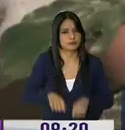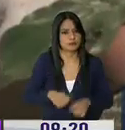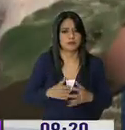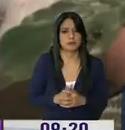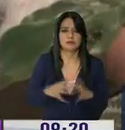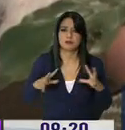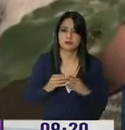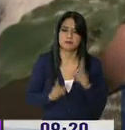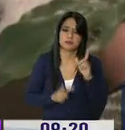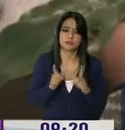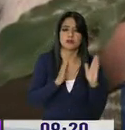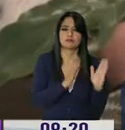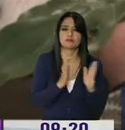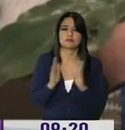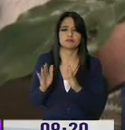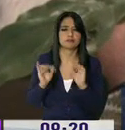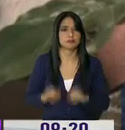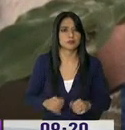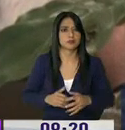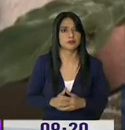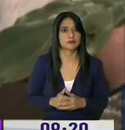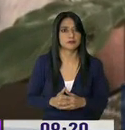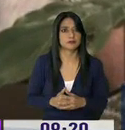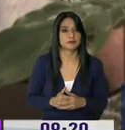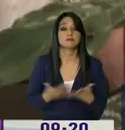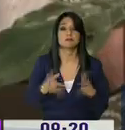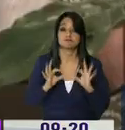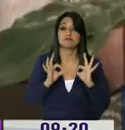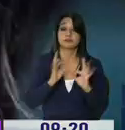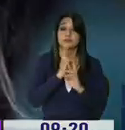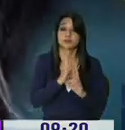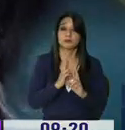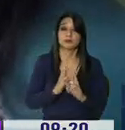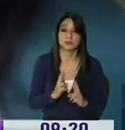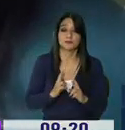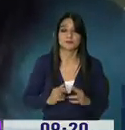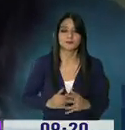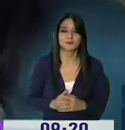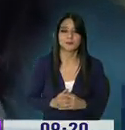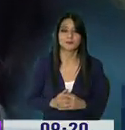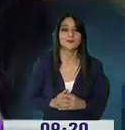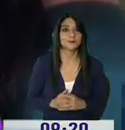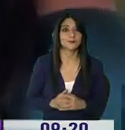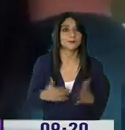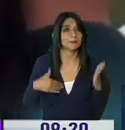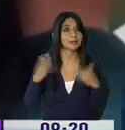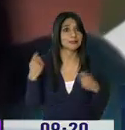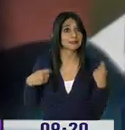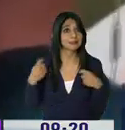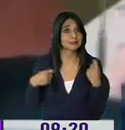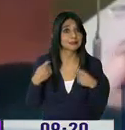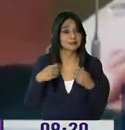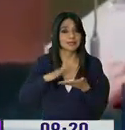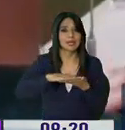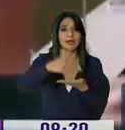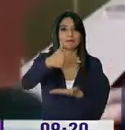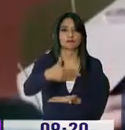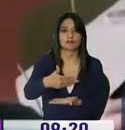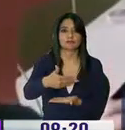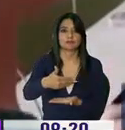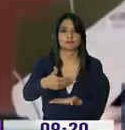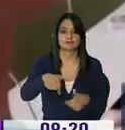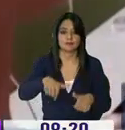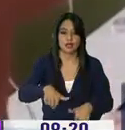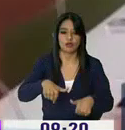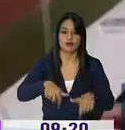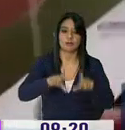la categoría. En realidad hemos tenido buenos resultados. La categoría que más se ha vendido es laptops, tomando en cuenta que nuestras casas